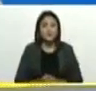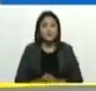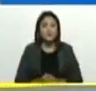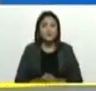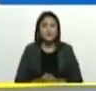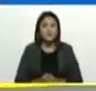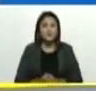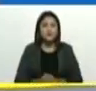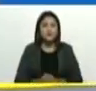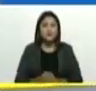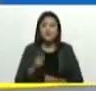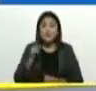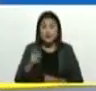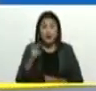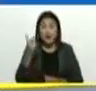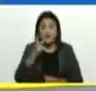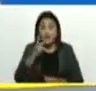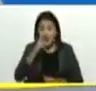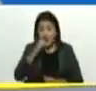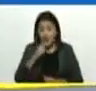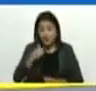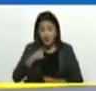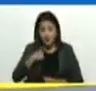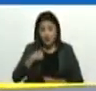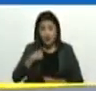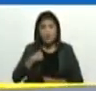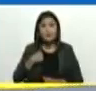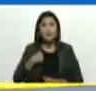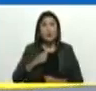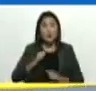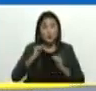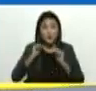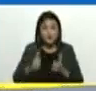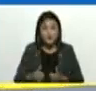Y a los 22 años y unos pocos meses,